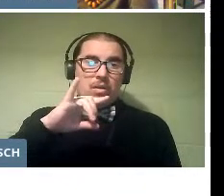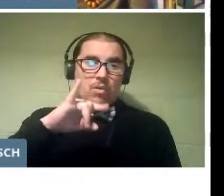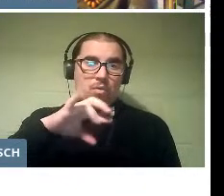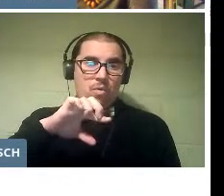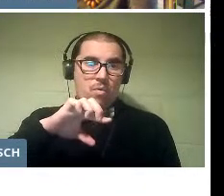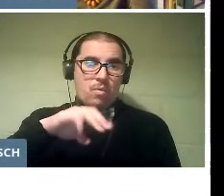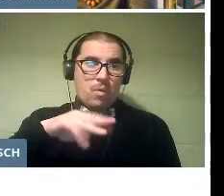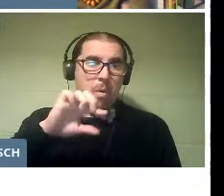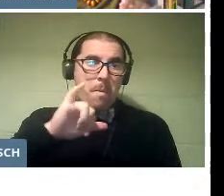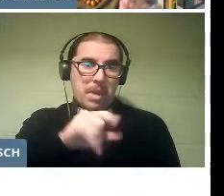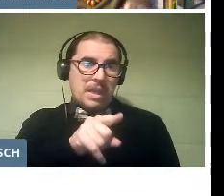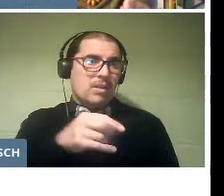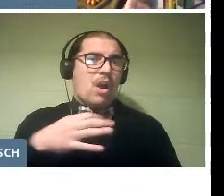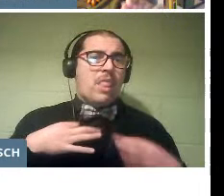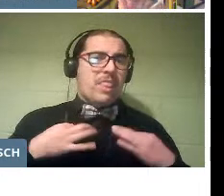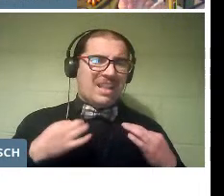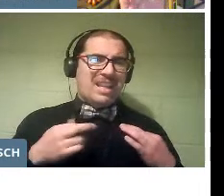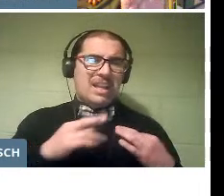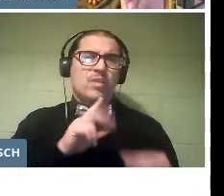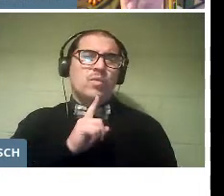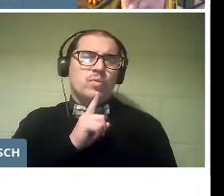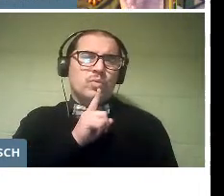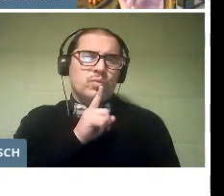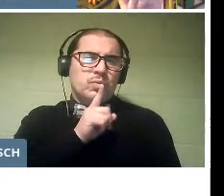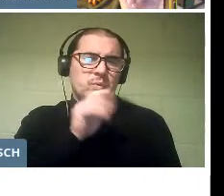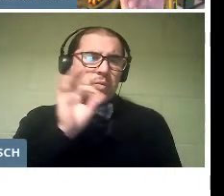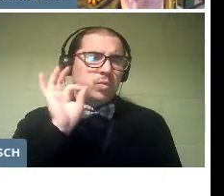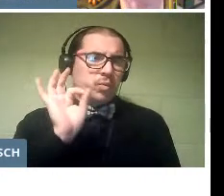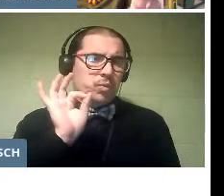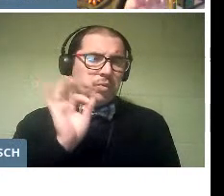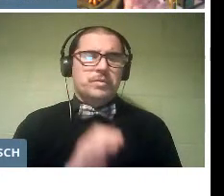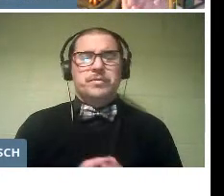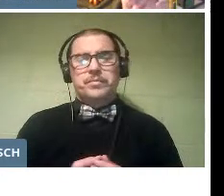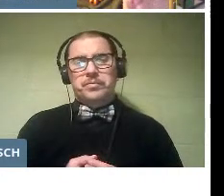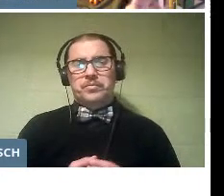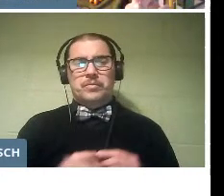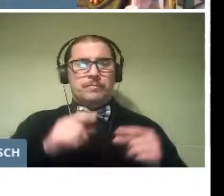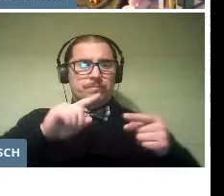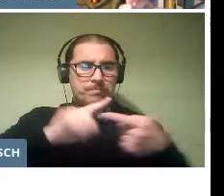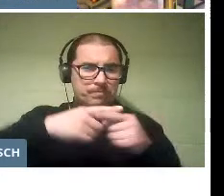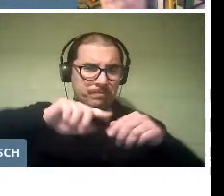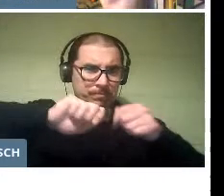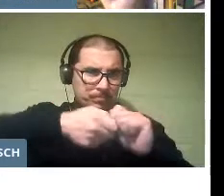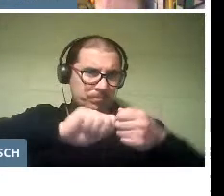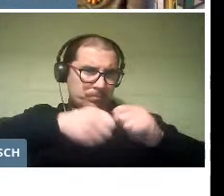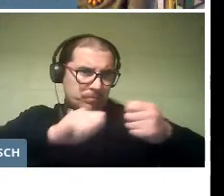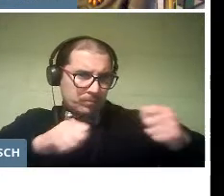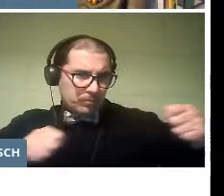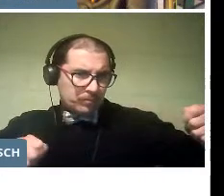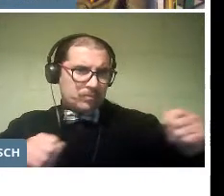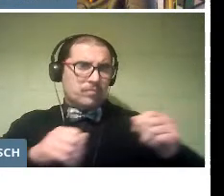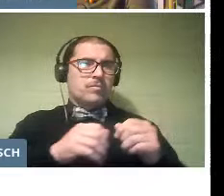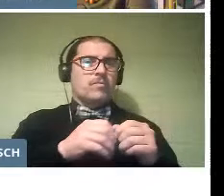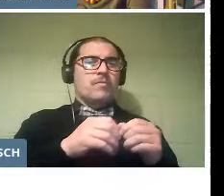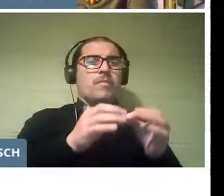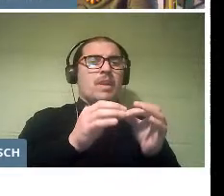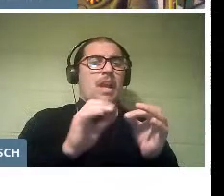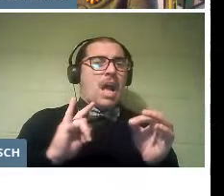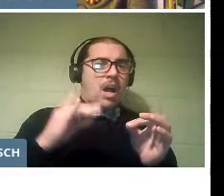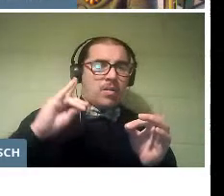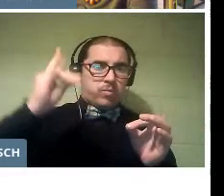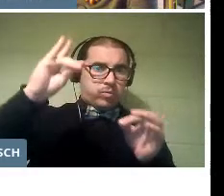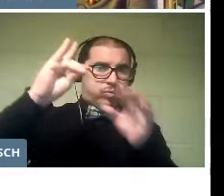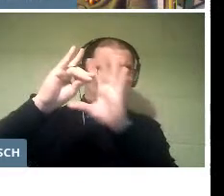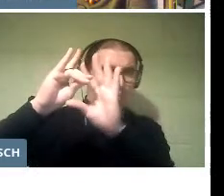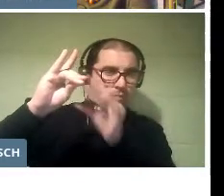acto de hilar, están hilando fibra de camélido, es